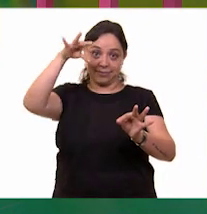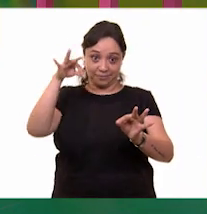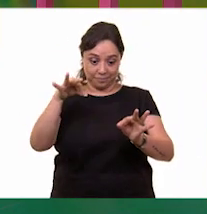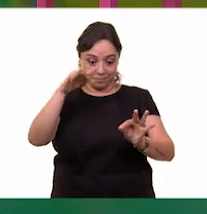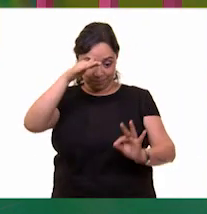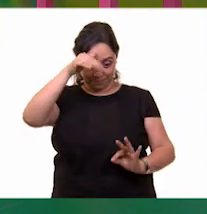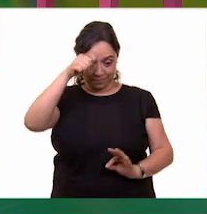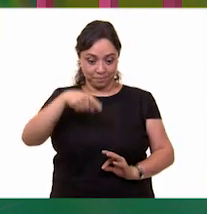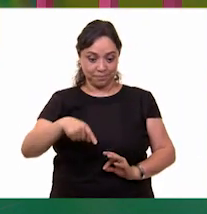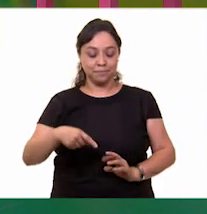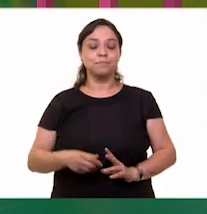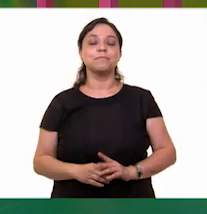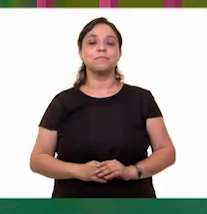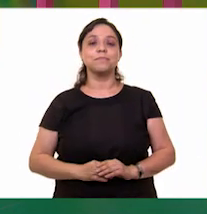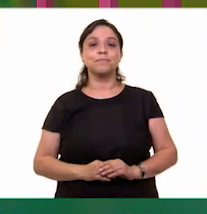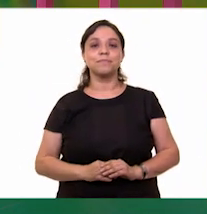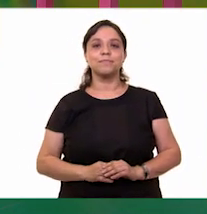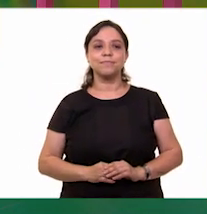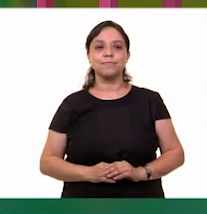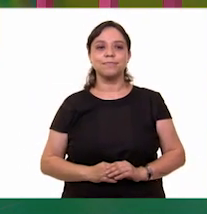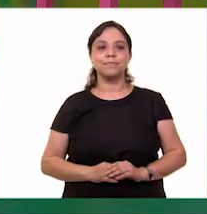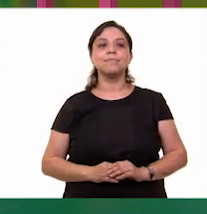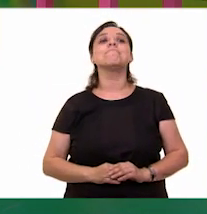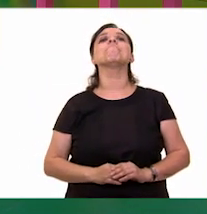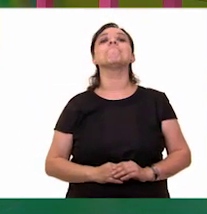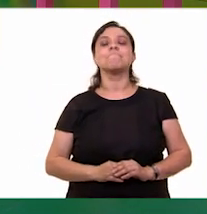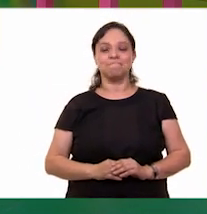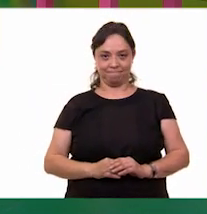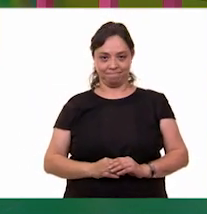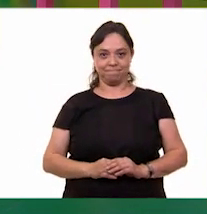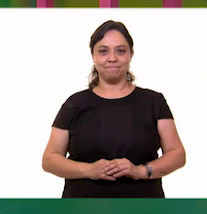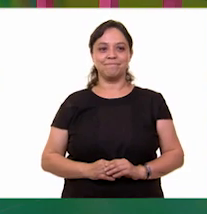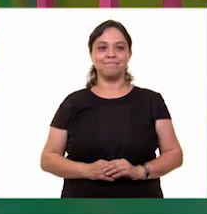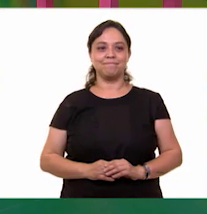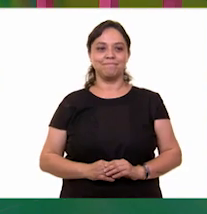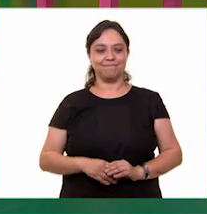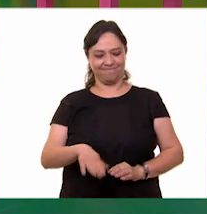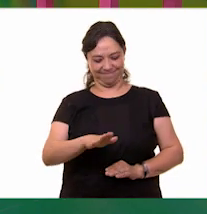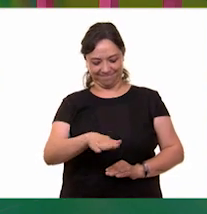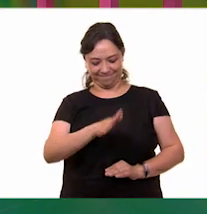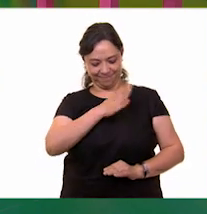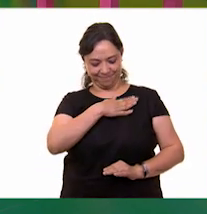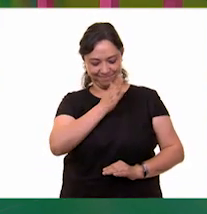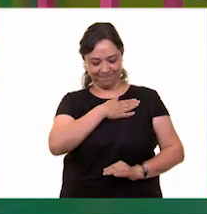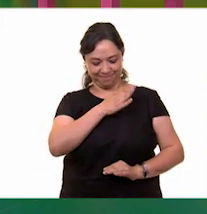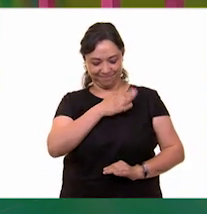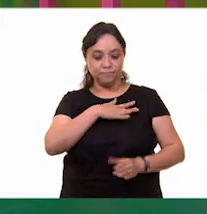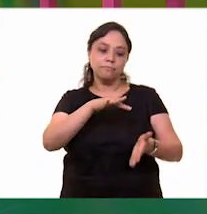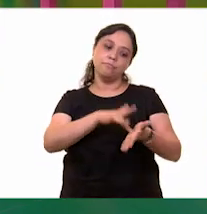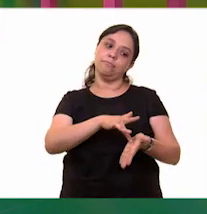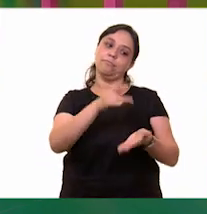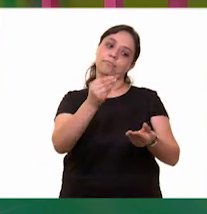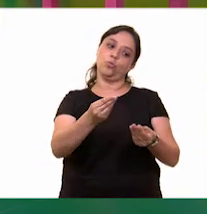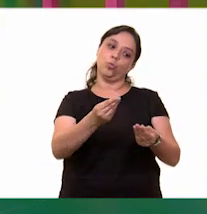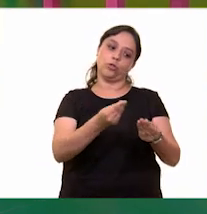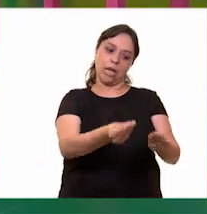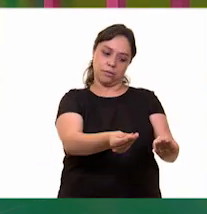acuerdo? Ajá, allí tienes. ¡Ah! Buen muchacho, ¿eh? Oye, muchas gracias por